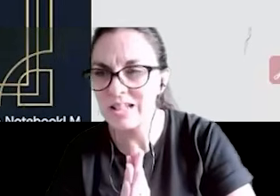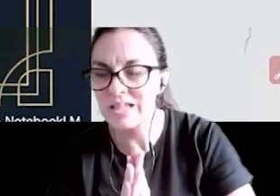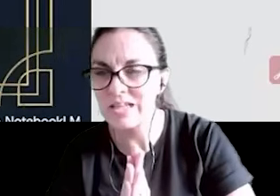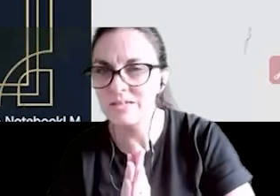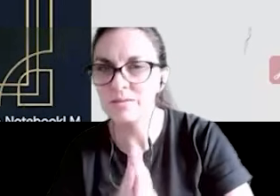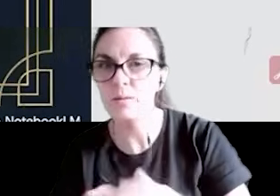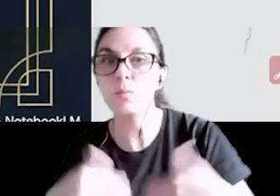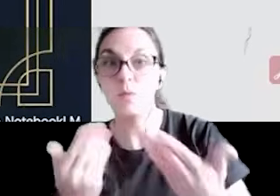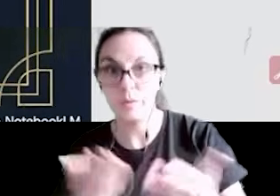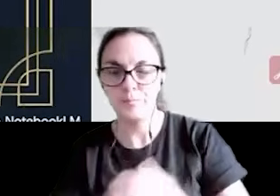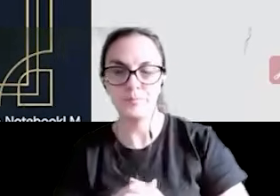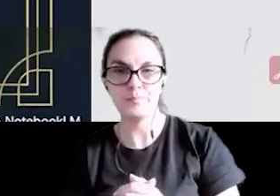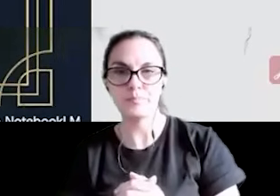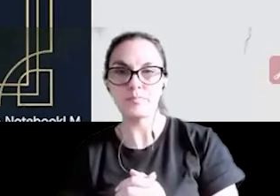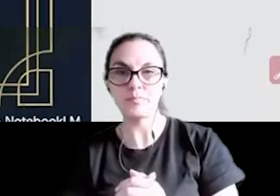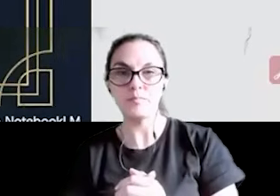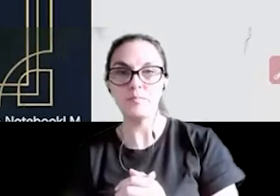determinación